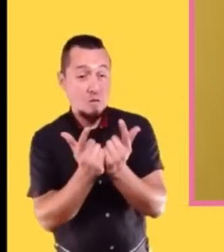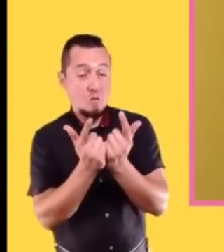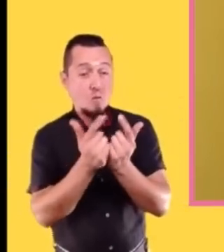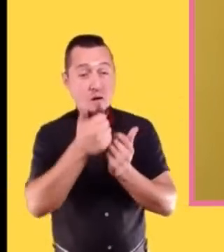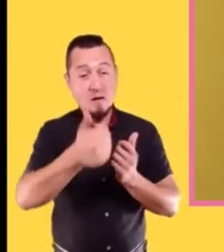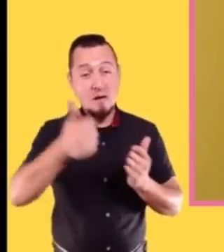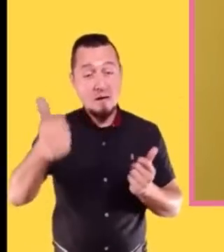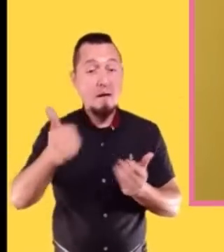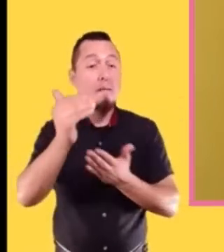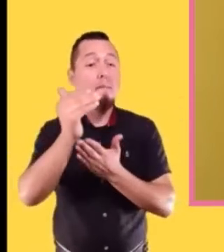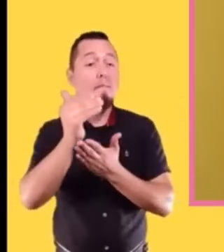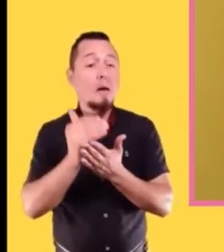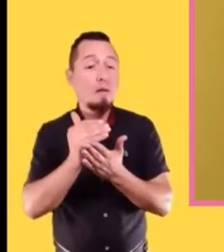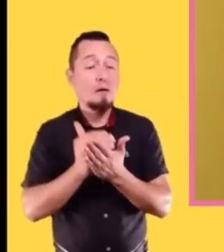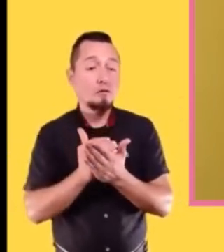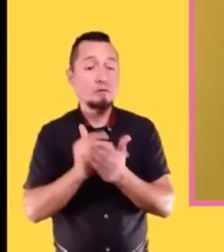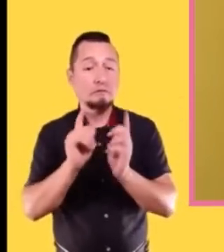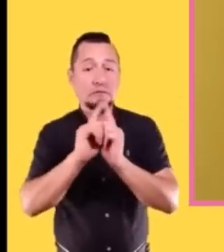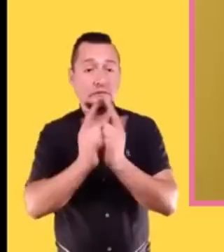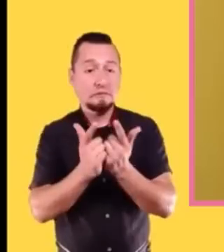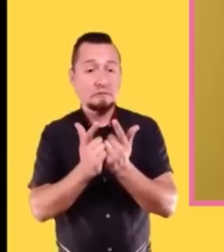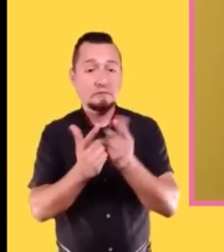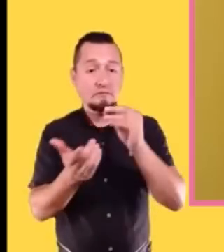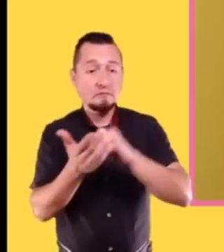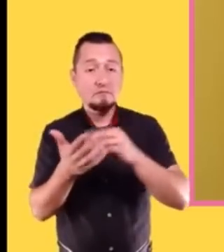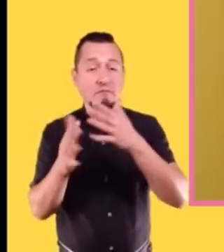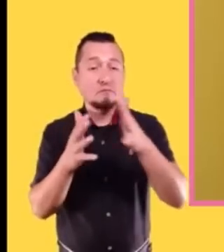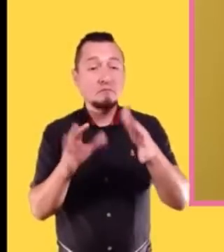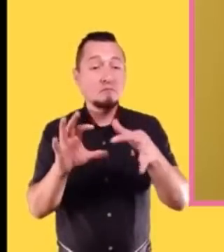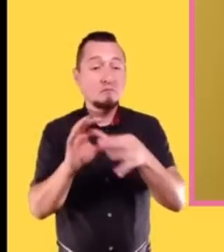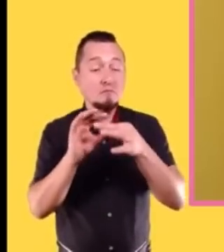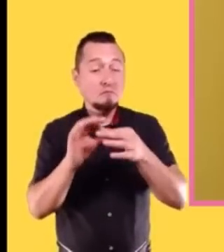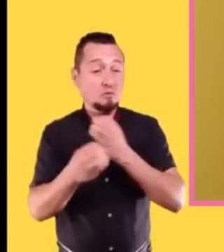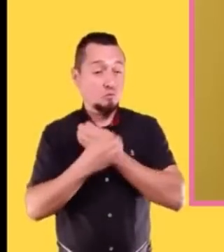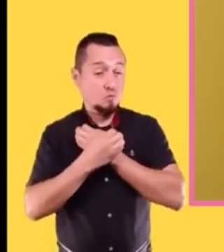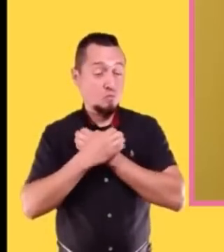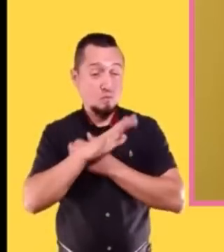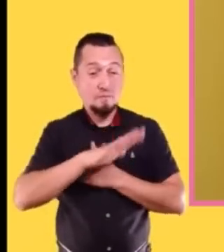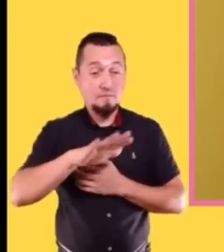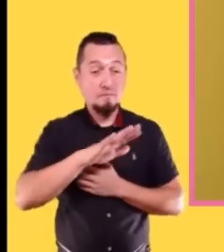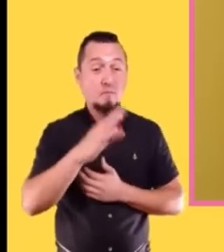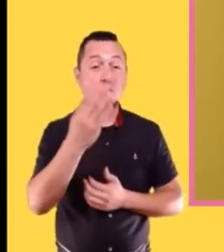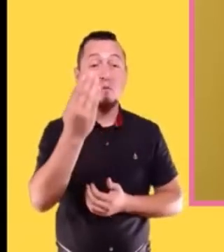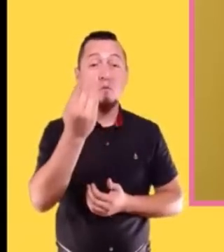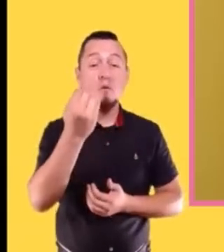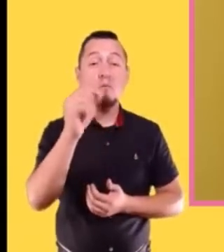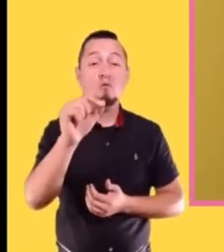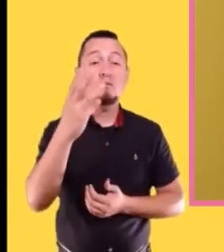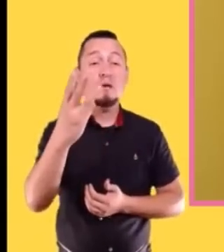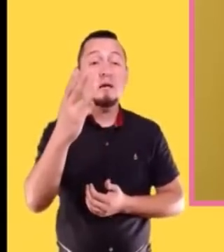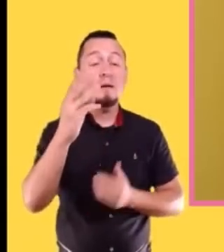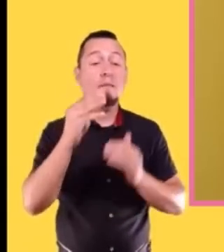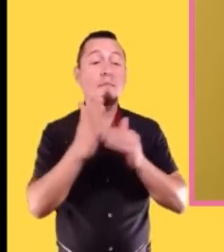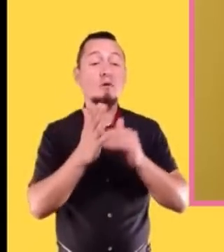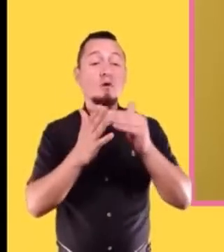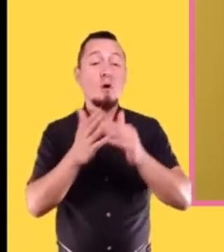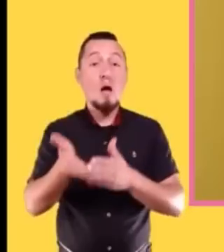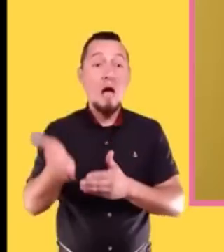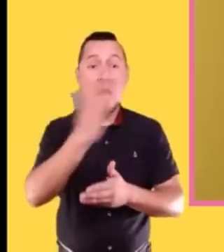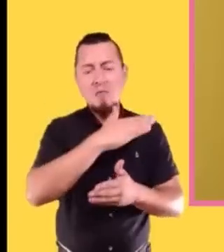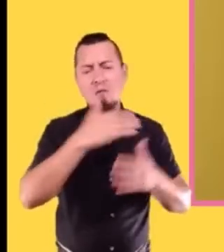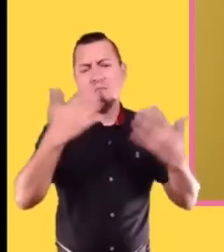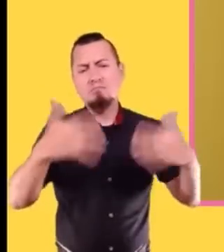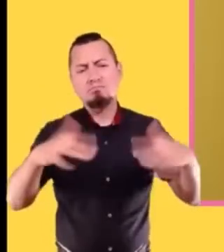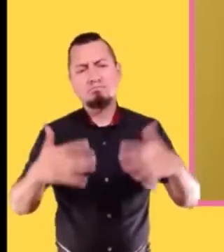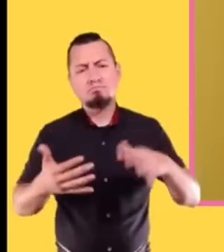libros. Ya ahorita me pasaron el dato exacto y estamos hablando que para educación básica son 9.3 millones de libros cuando eran más, porque antes venía uno por